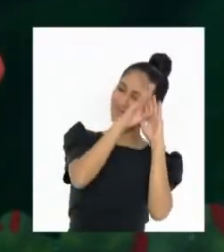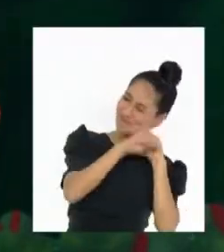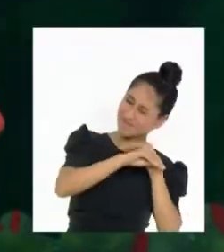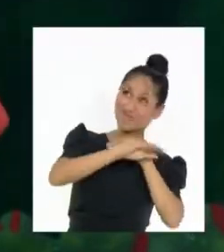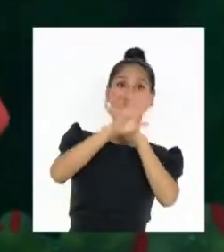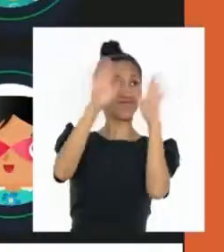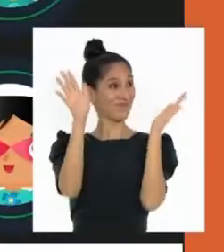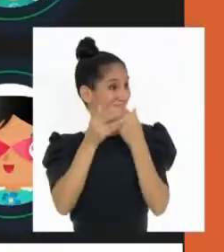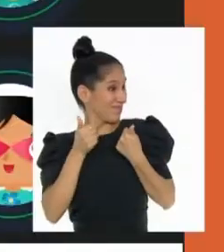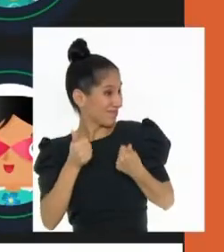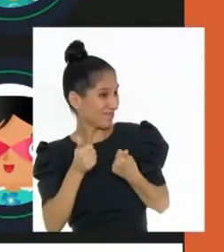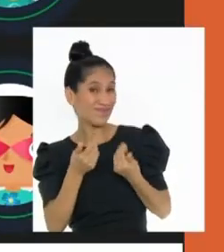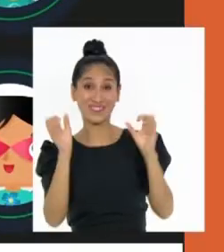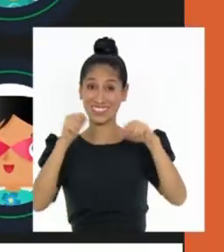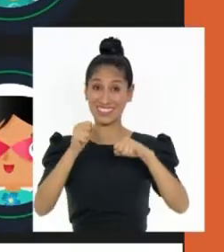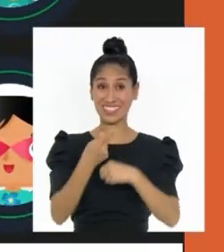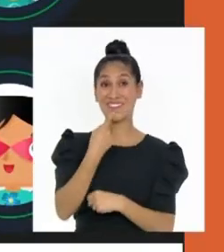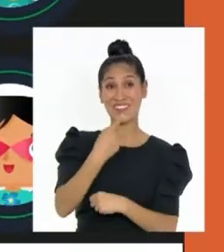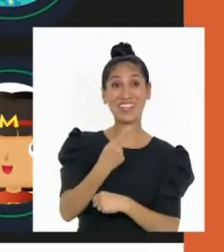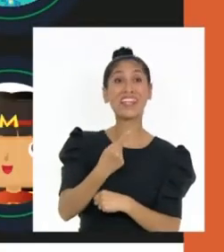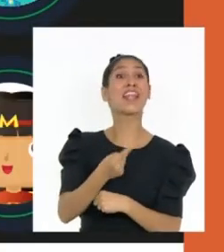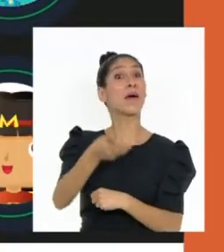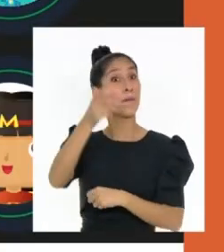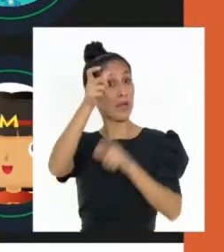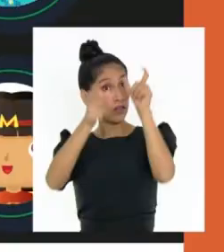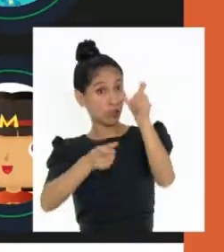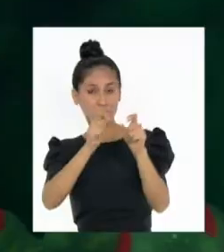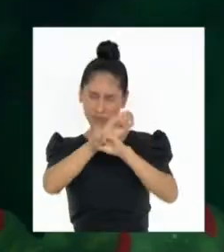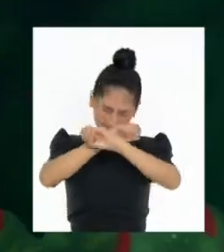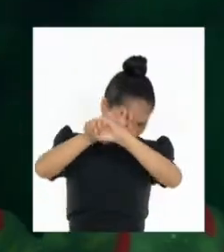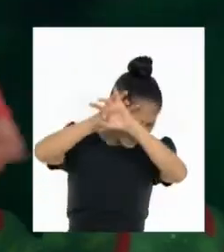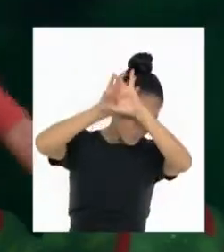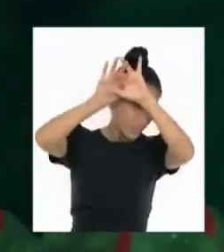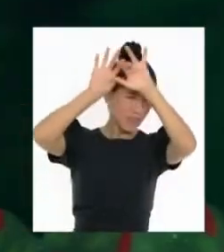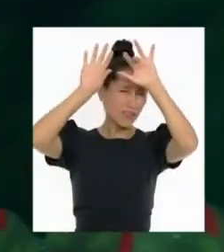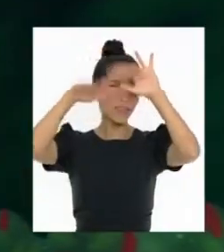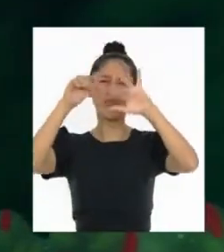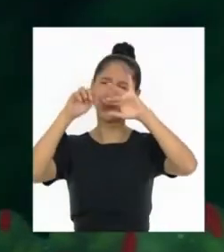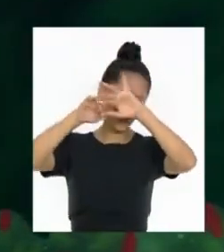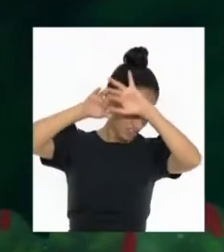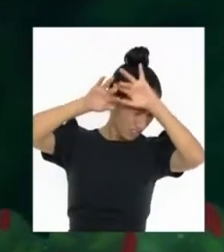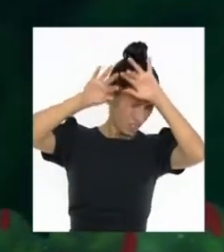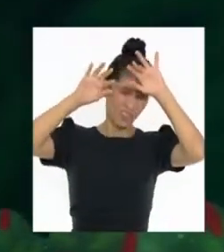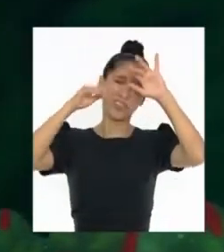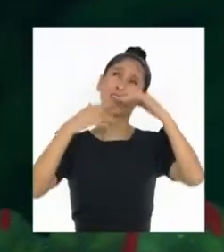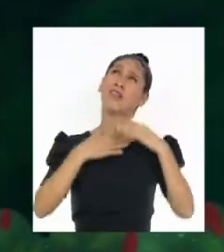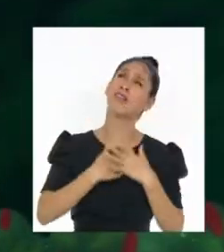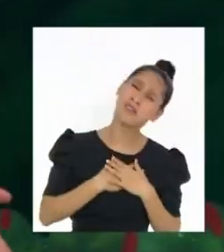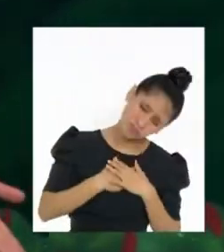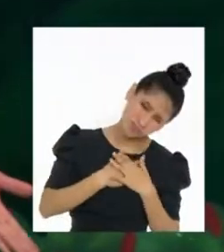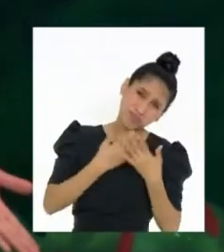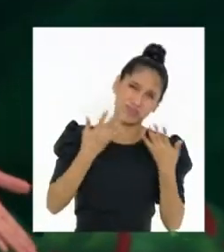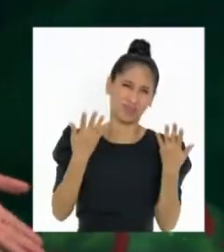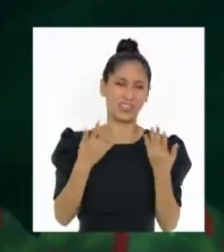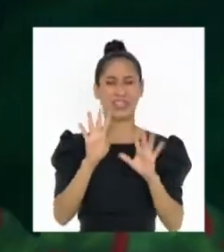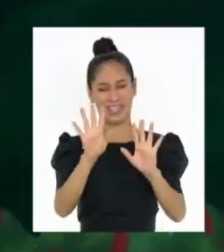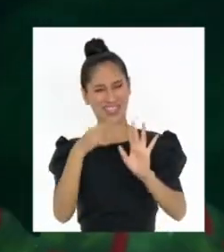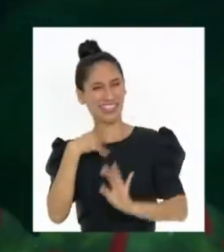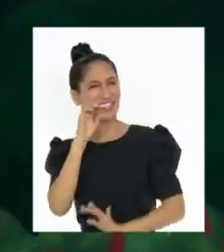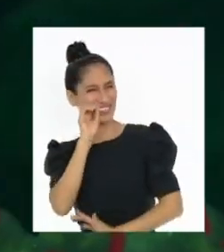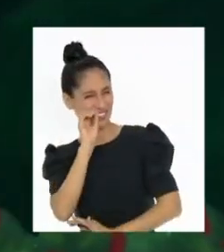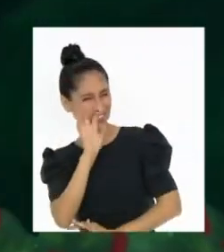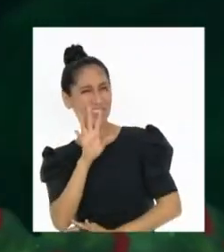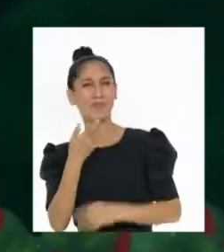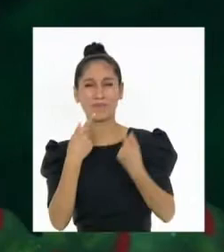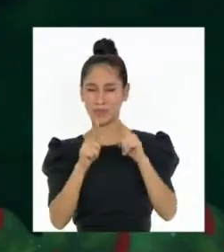aquí en madruga despierta muy temprano. Y con sueño. Bueno, no era precisamente lo que quería decir,